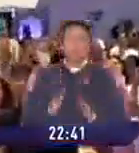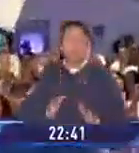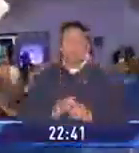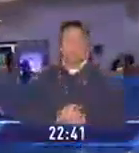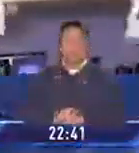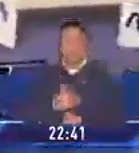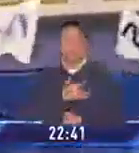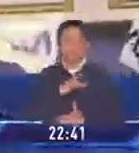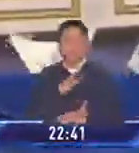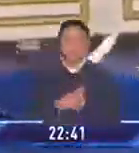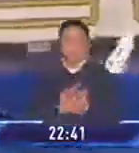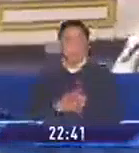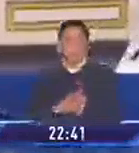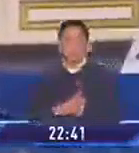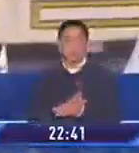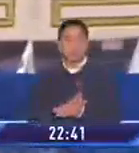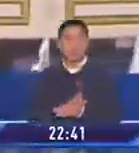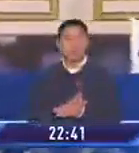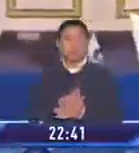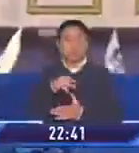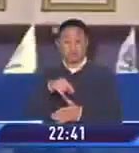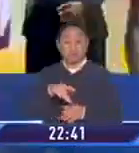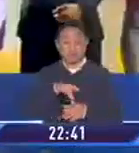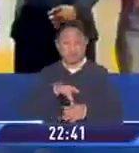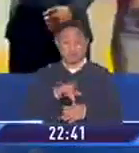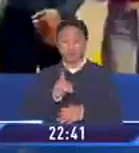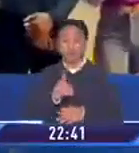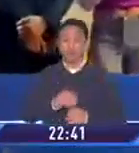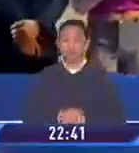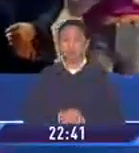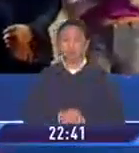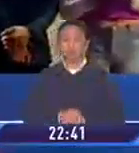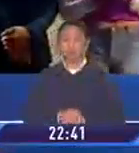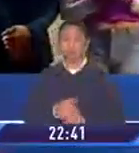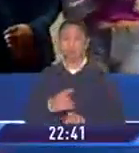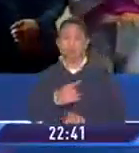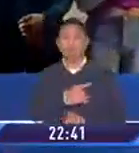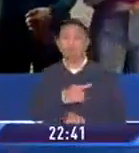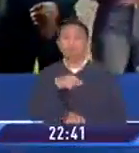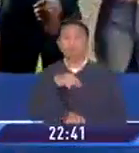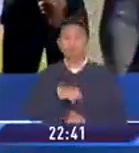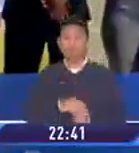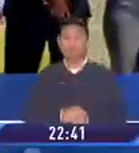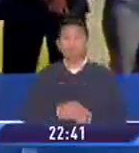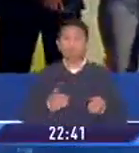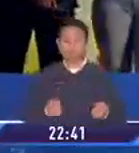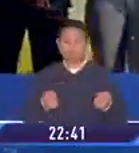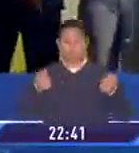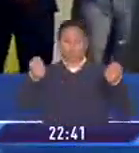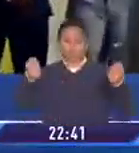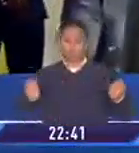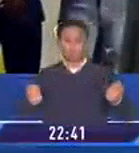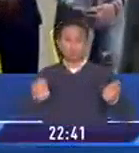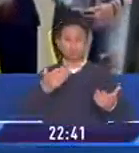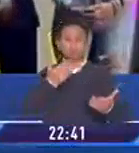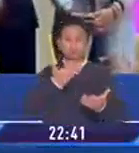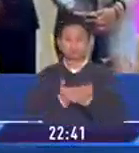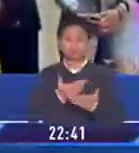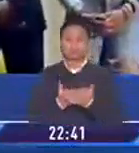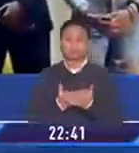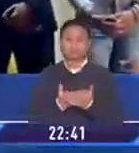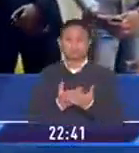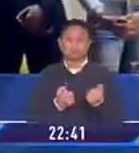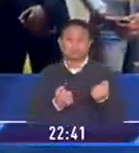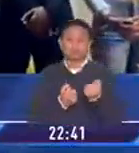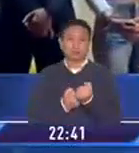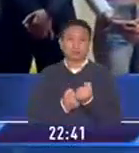estar tranquilos y que sus vidas no corran peligro. En la charla, al candidato le entregaron un presente como parte de agradecimiento y de